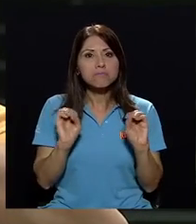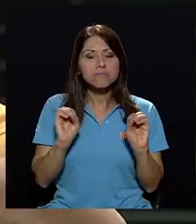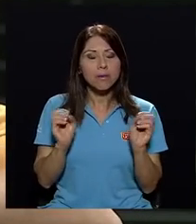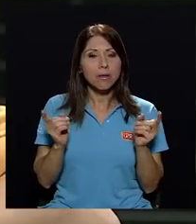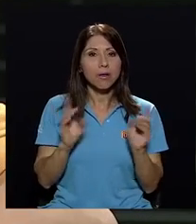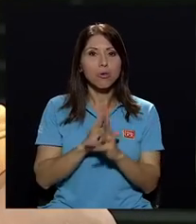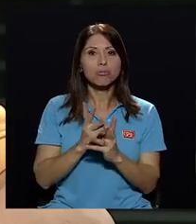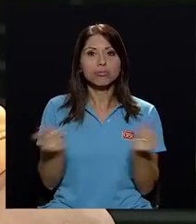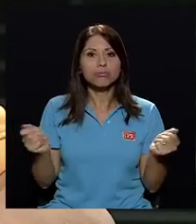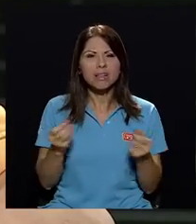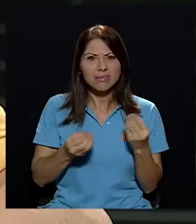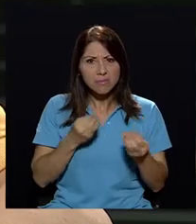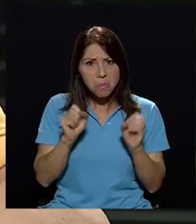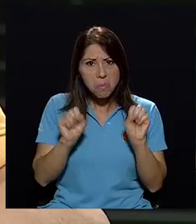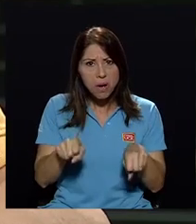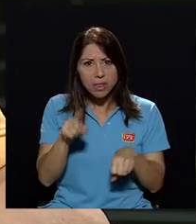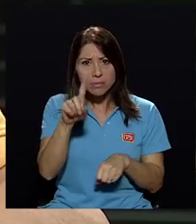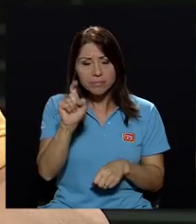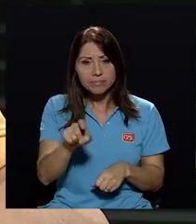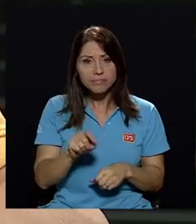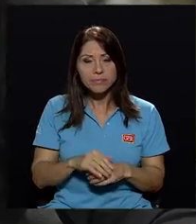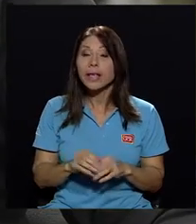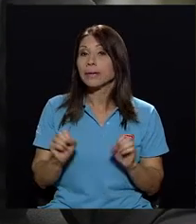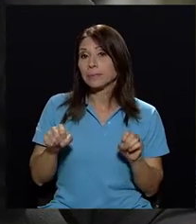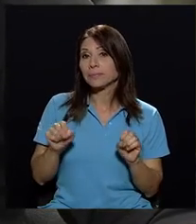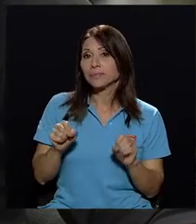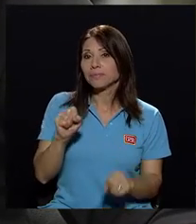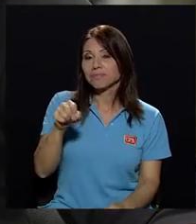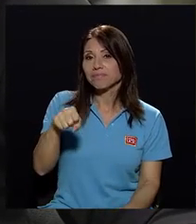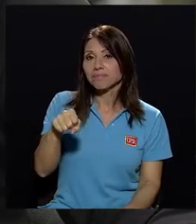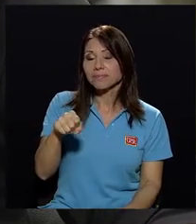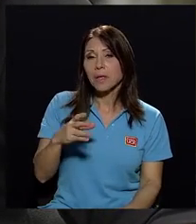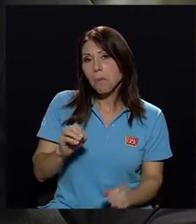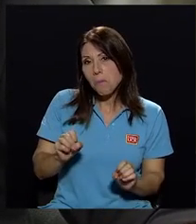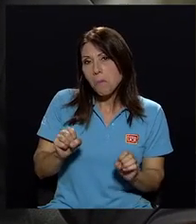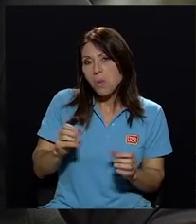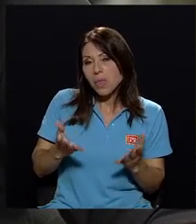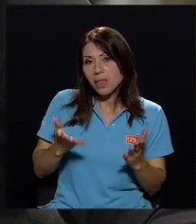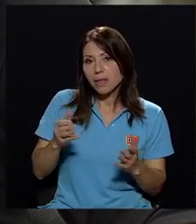se me quitó, por decirlo de alguna manera. Podría ser que sí,